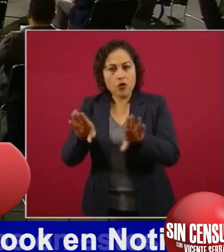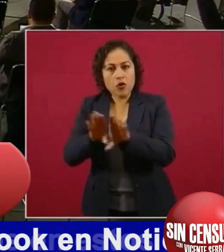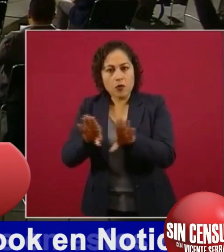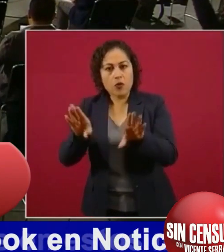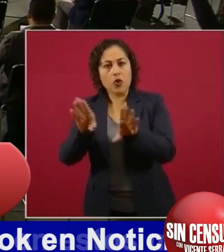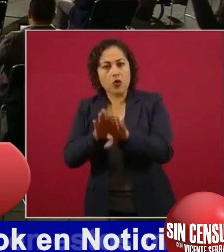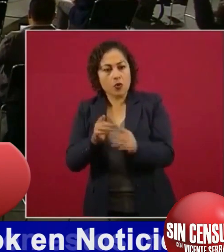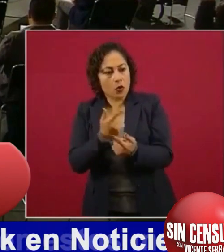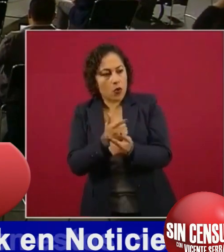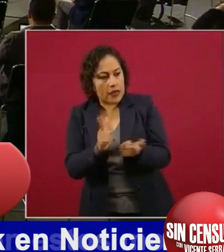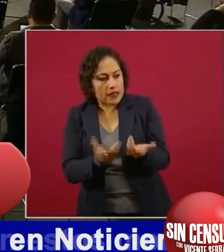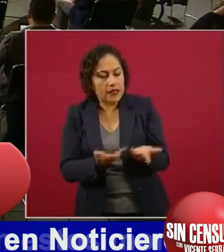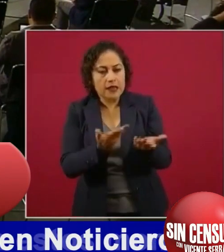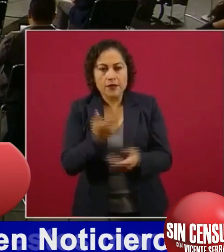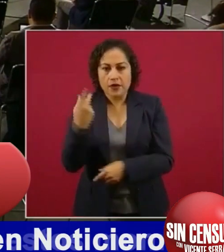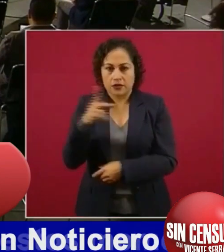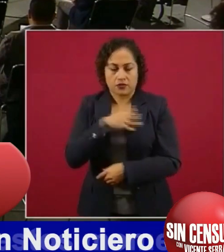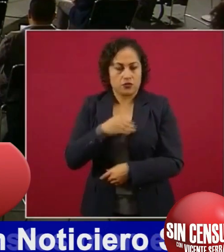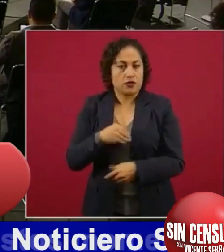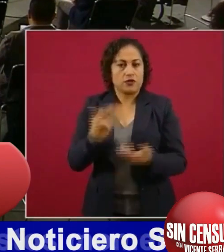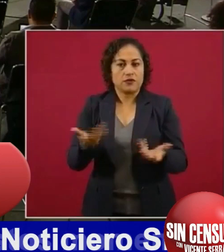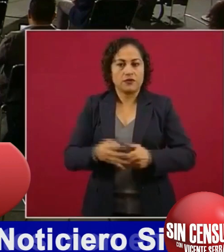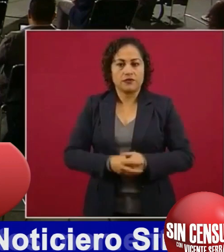¿Te parece que